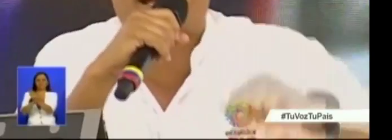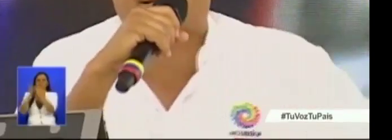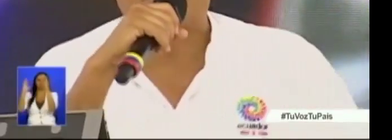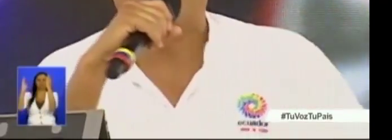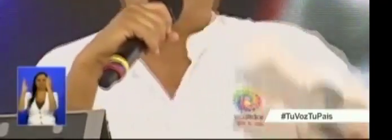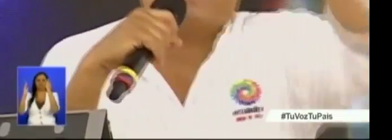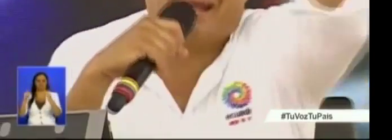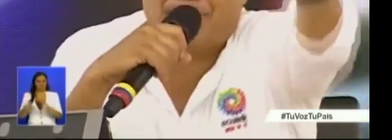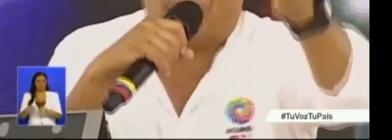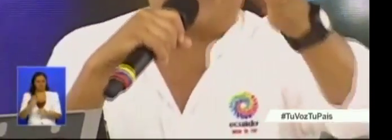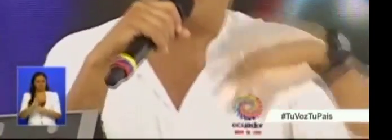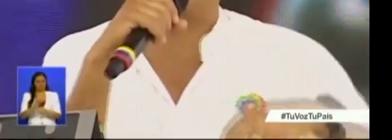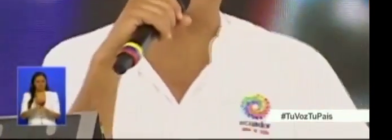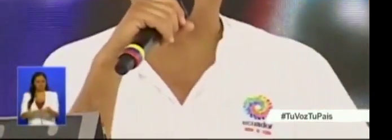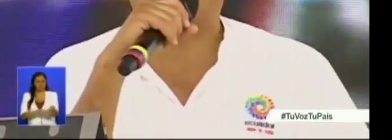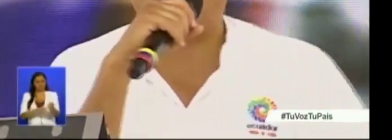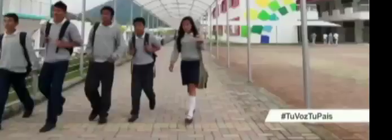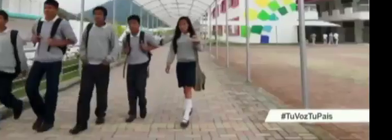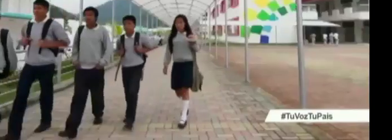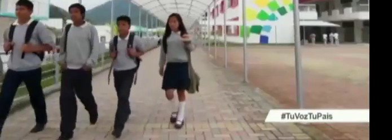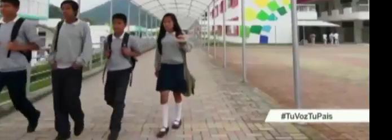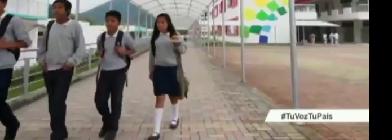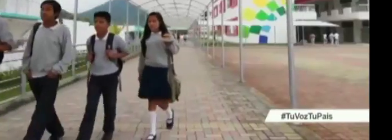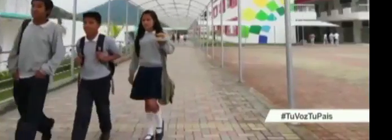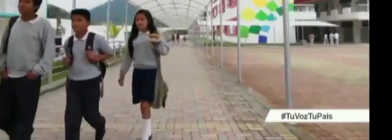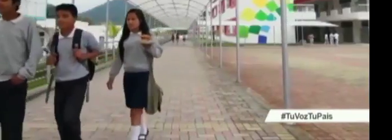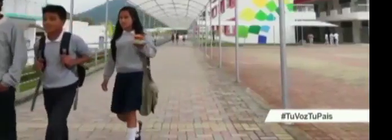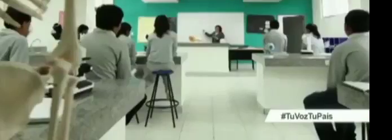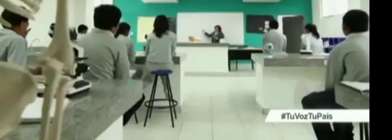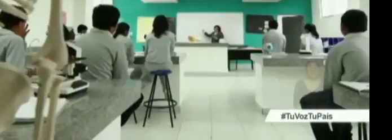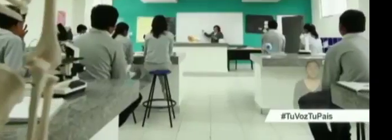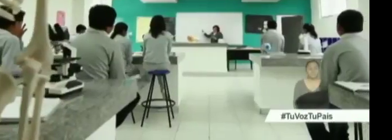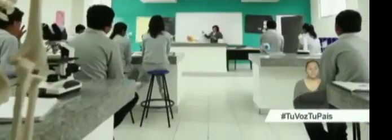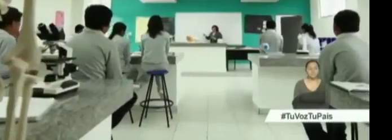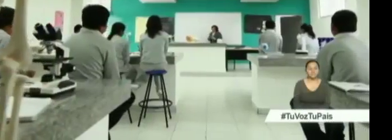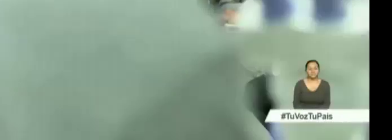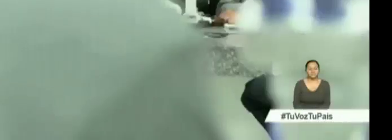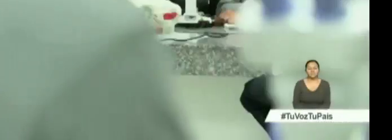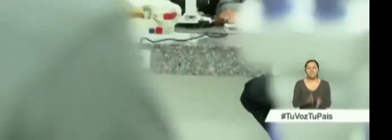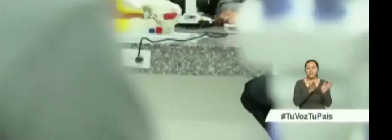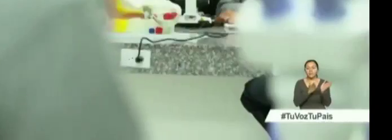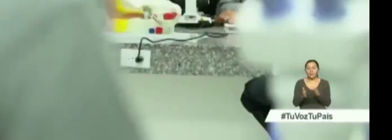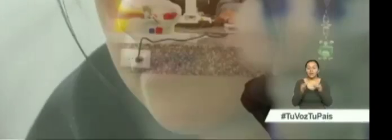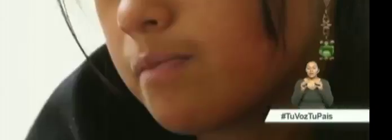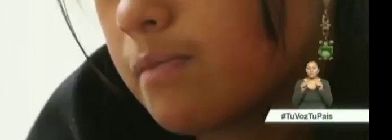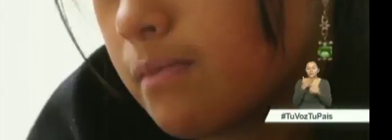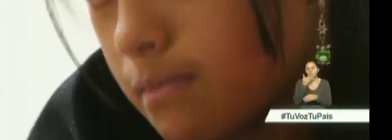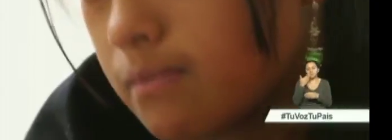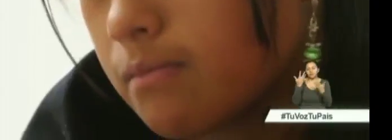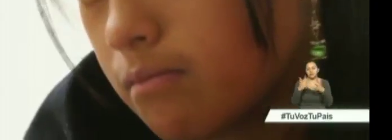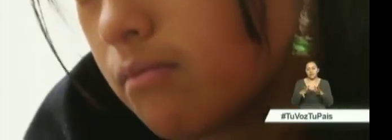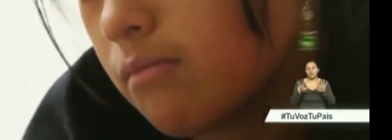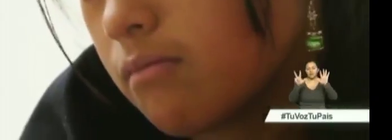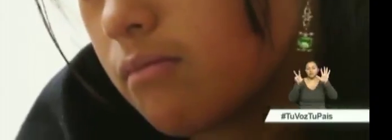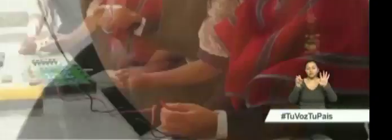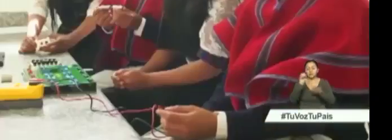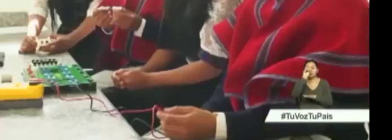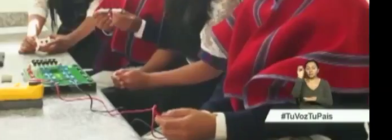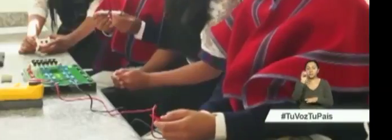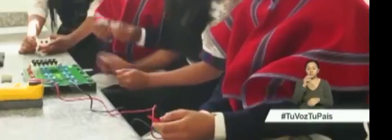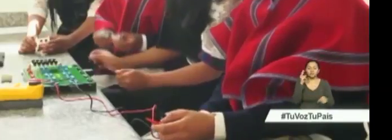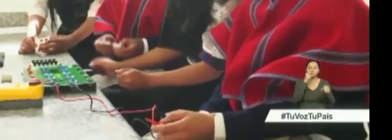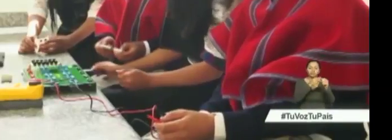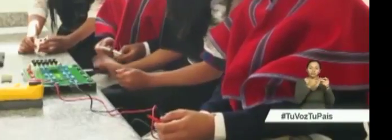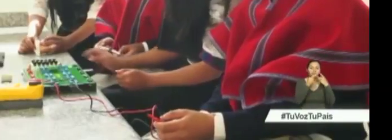ISPOL, IES, importación de combustibles. El sistema educativo ha mejorado. El 80% de la población asiste al